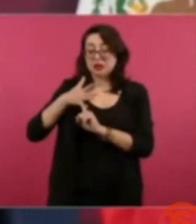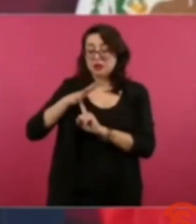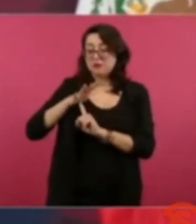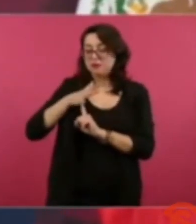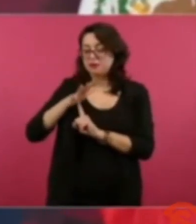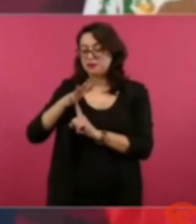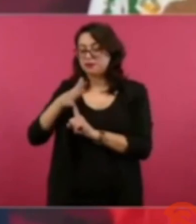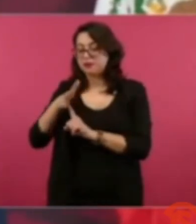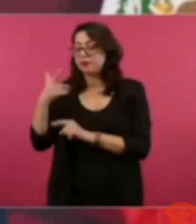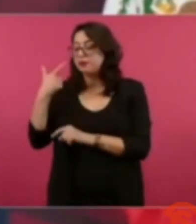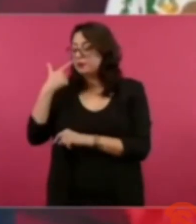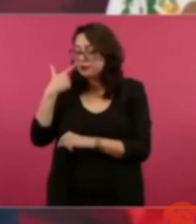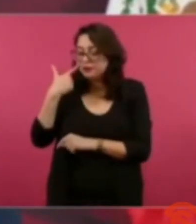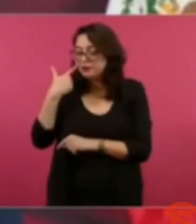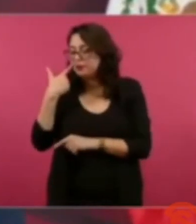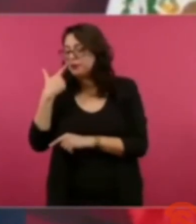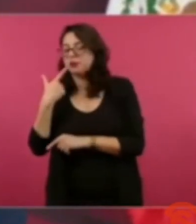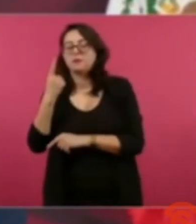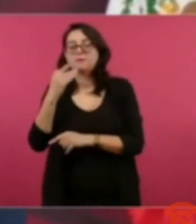1,550 kilómetros.